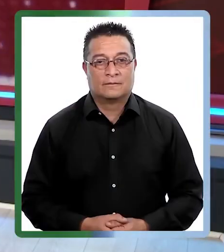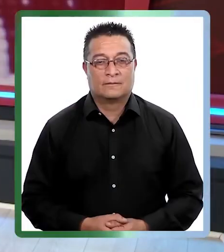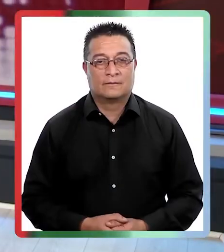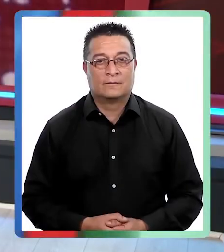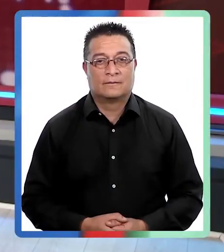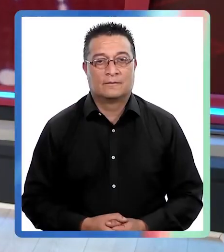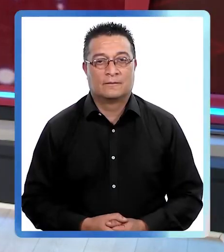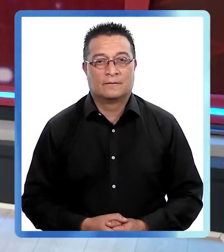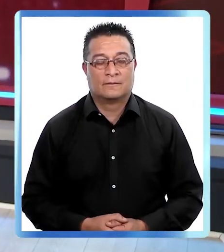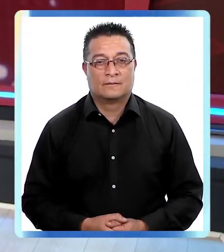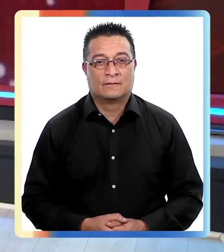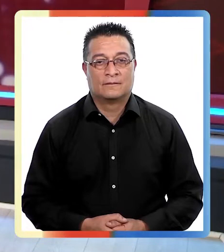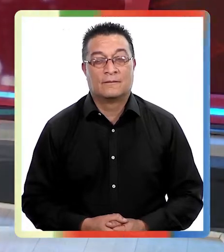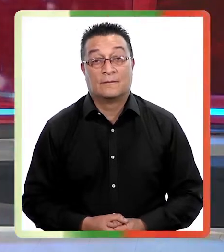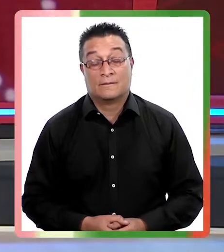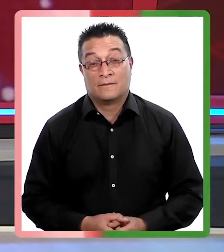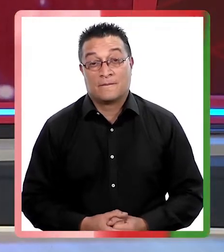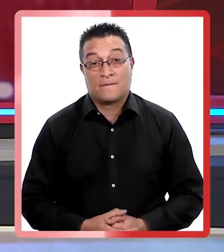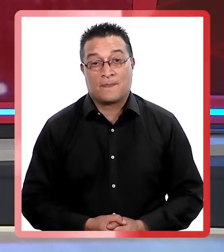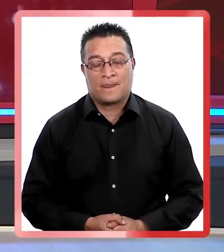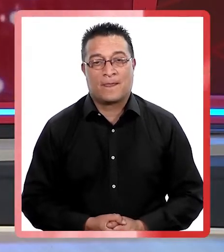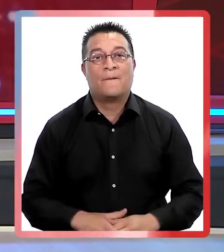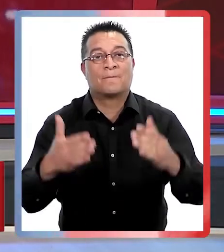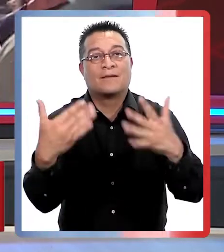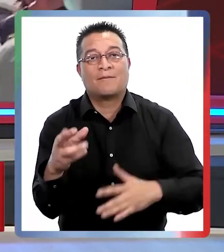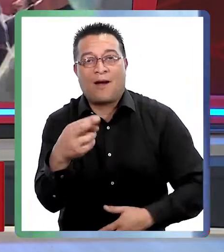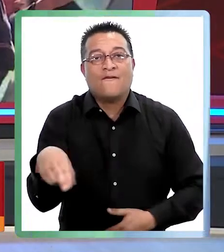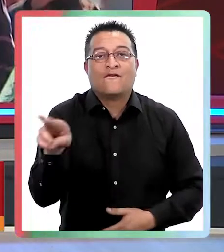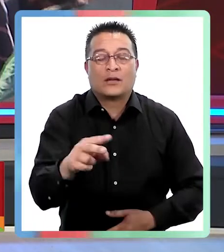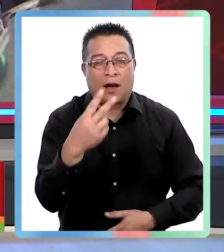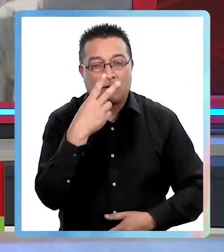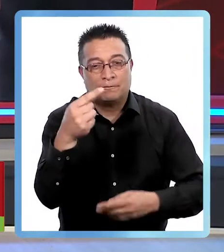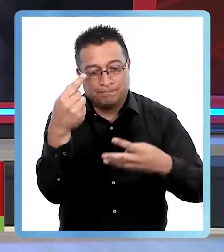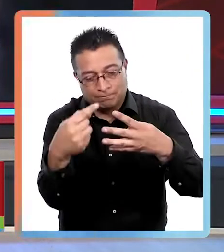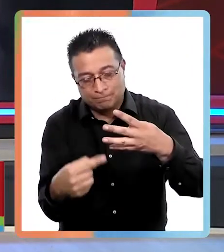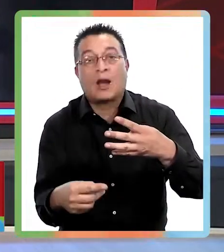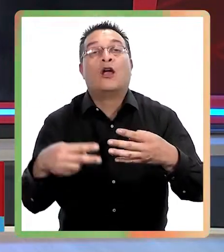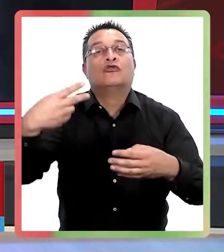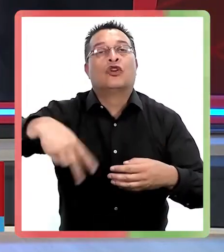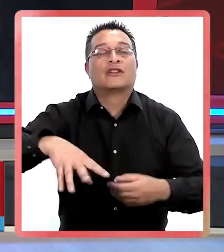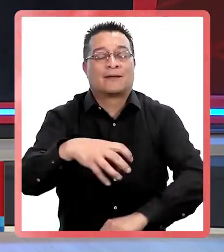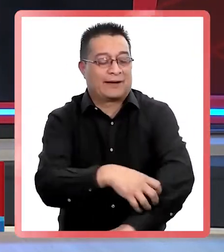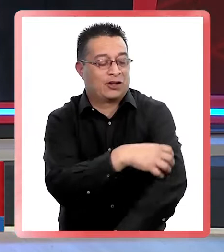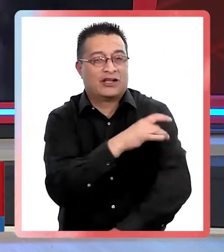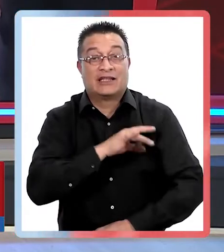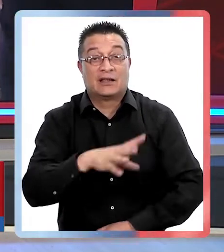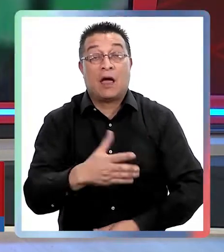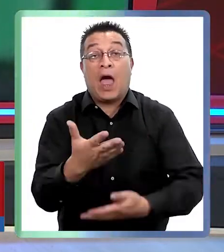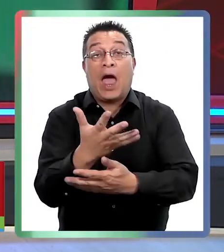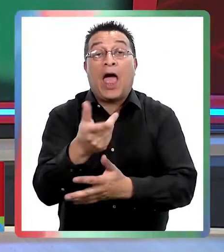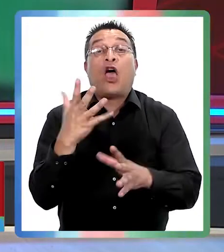Estamos de regreso revisando las principales informaciones de las regiones del país. En San Felipe, después de meses de conflicto con el municipio, los